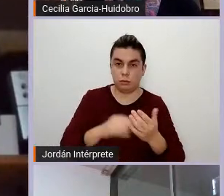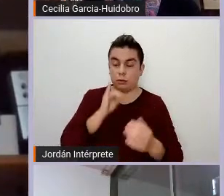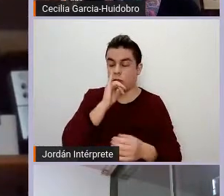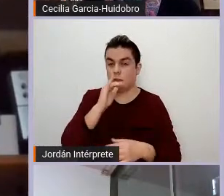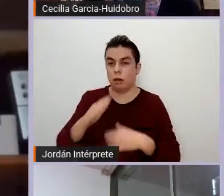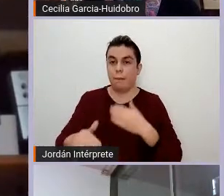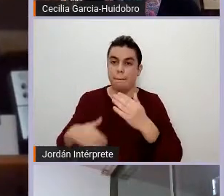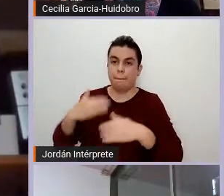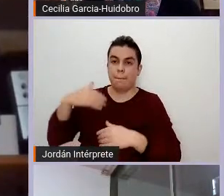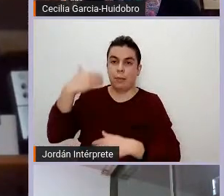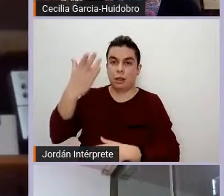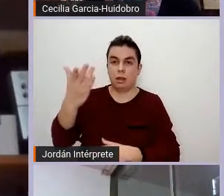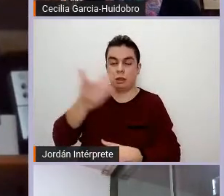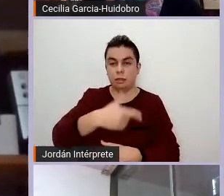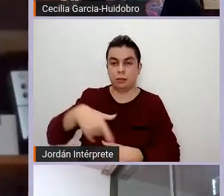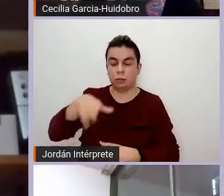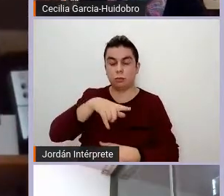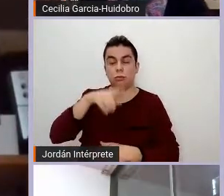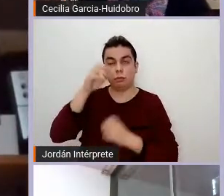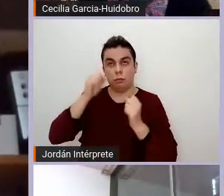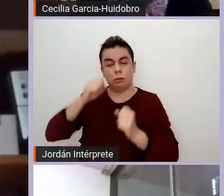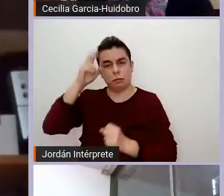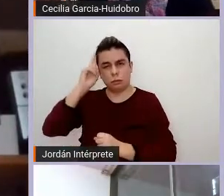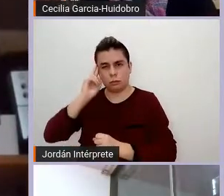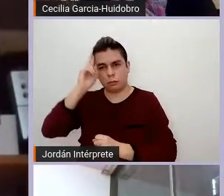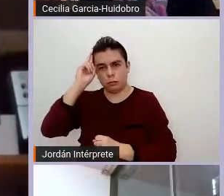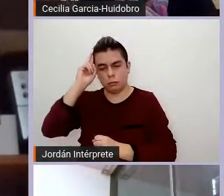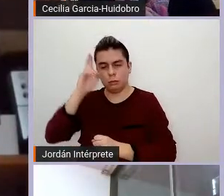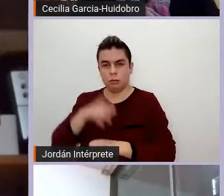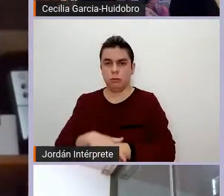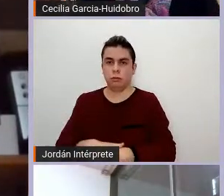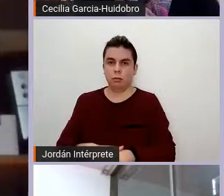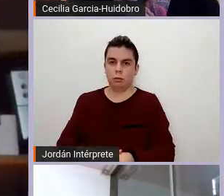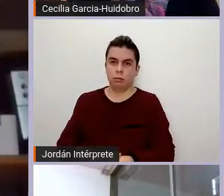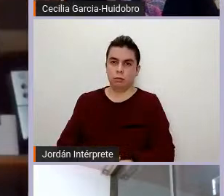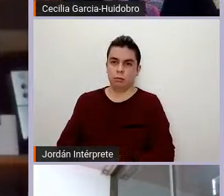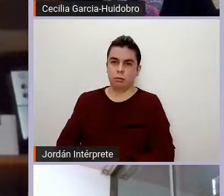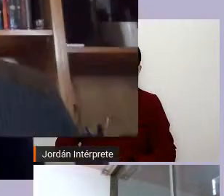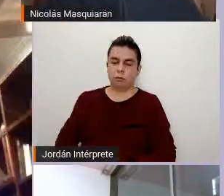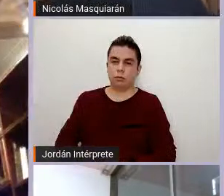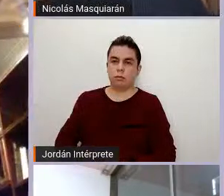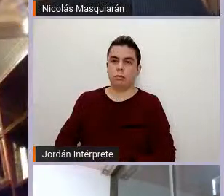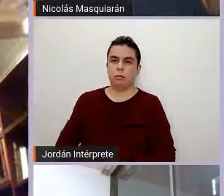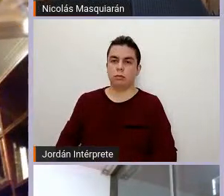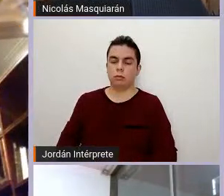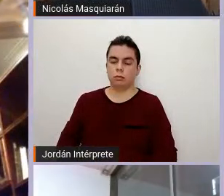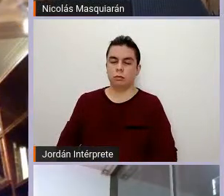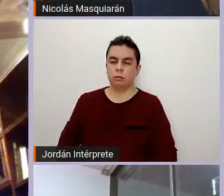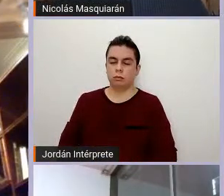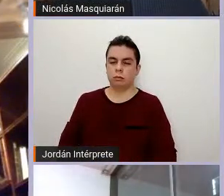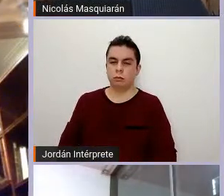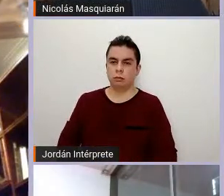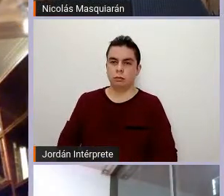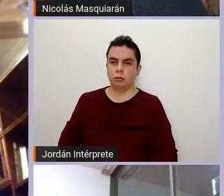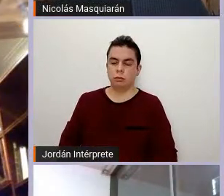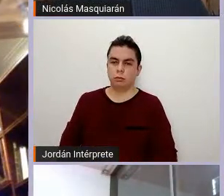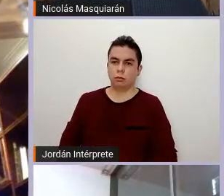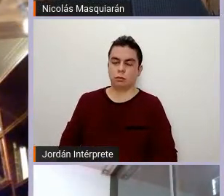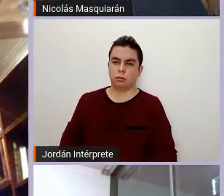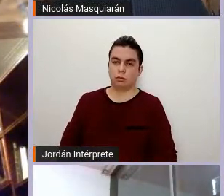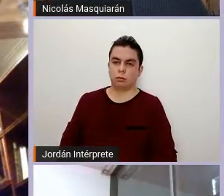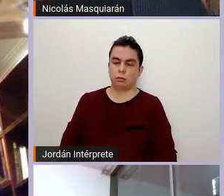adelante reflexionar y profundizar. Alejandro, ¿cómo surgió para ti este interés tan profundo en Violeta